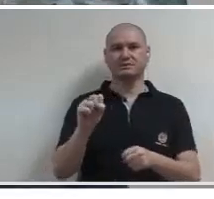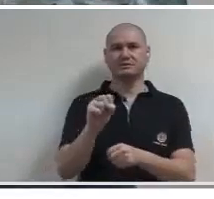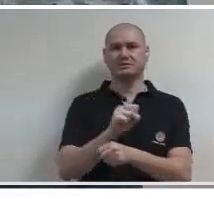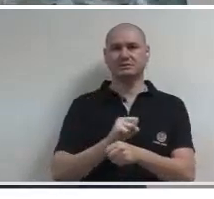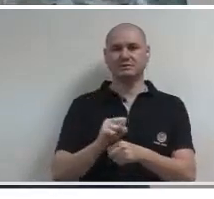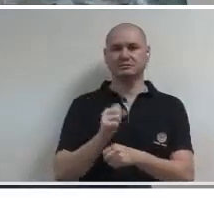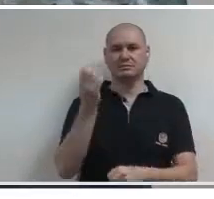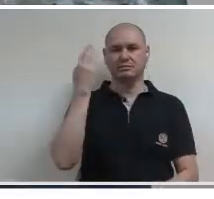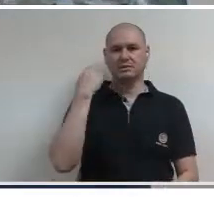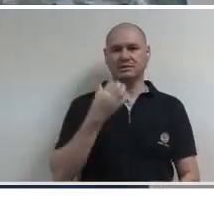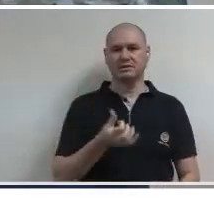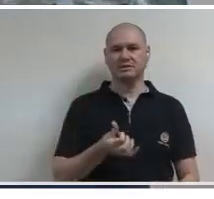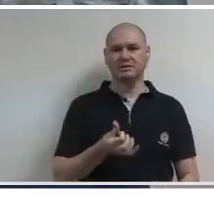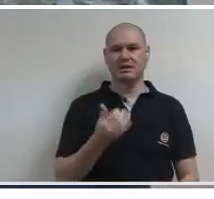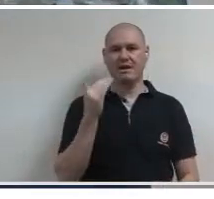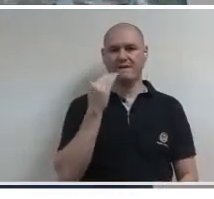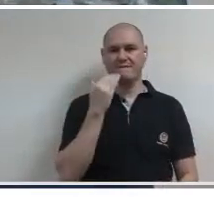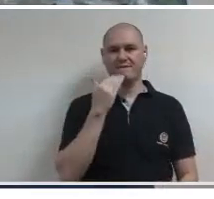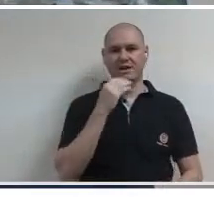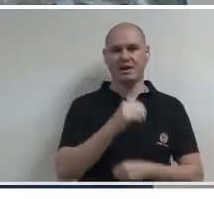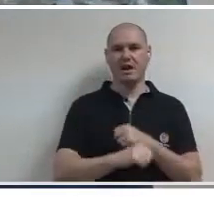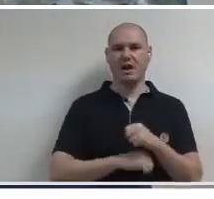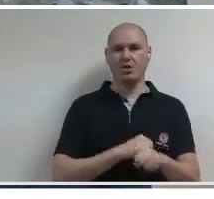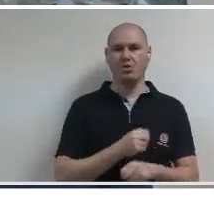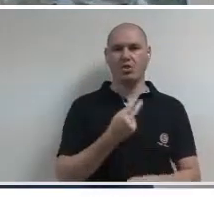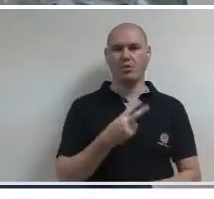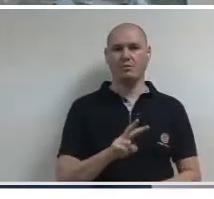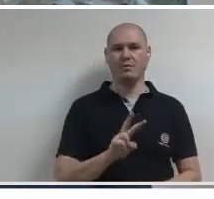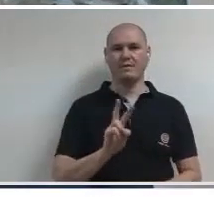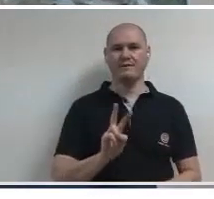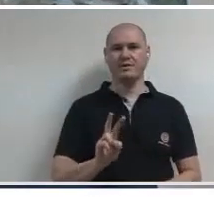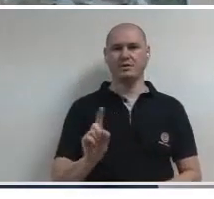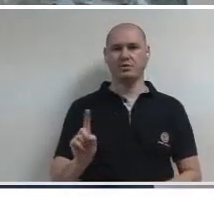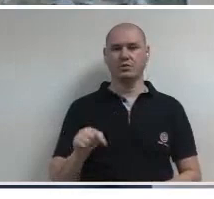Oye, Momarandú, Macuro, honorable cámara. Por lo que se